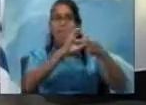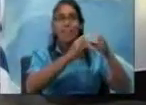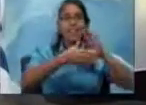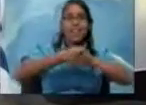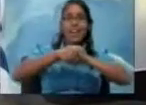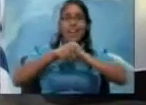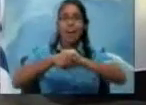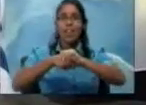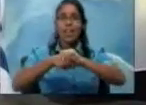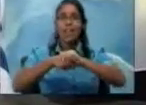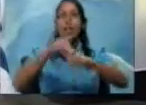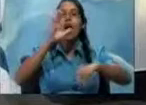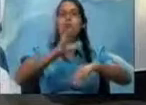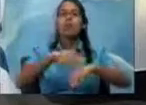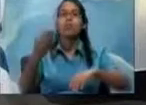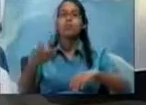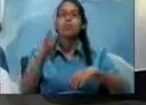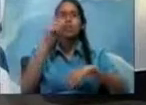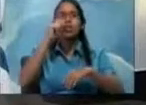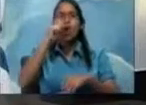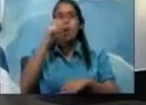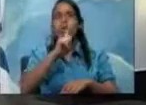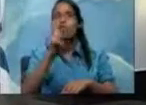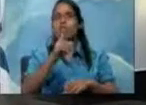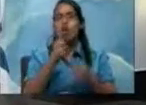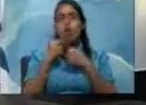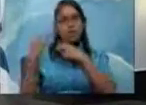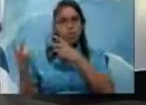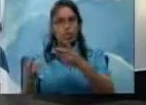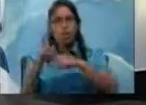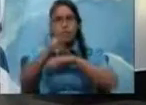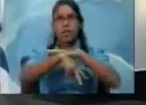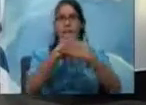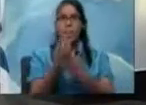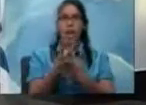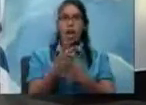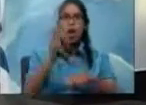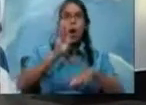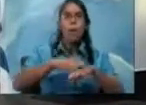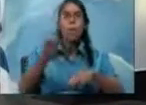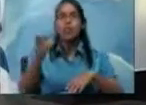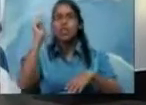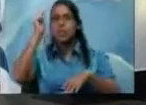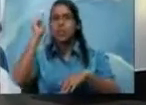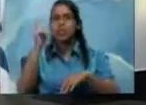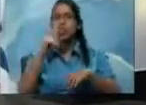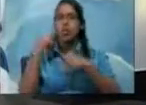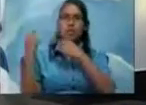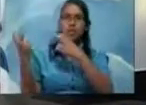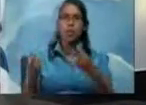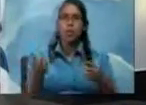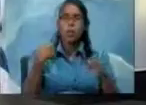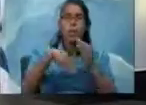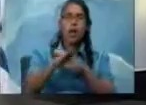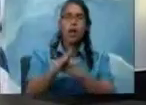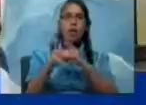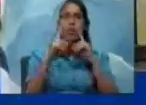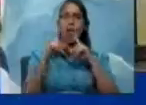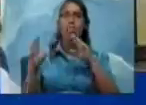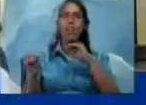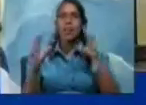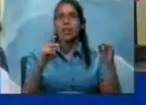cadena Por qué Pedro no los invitó a vigilar Por qué Pedro no los hermano vamos a declararnos en